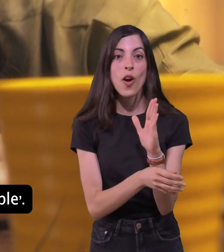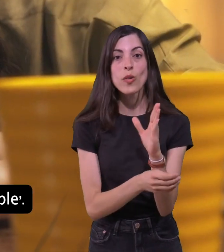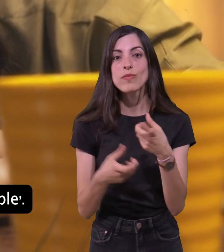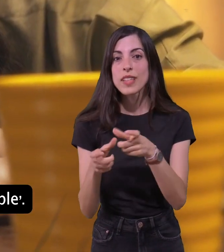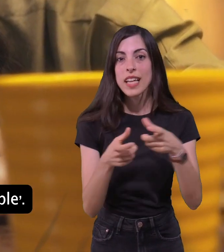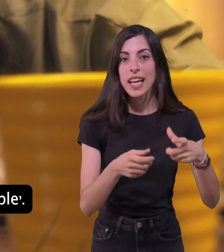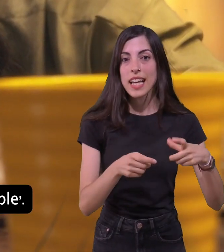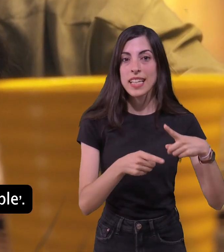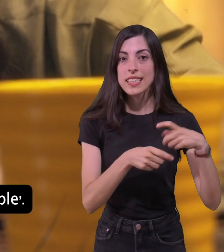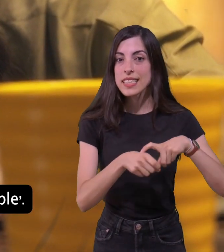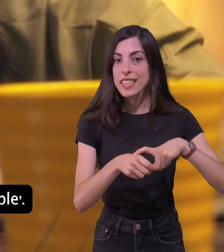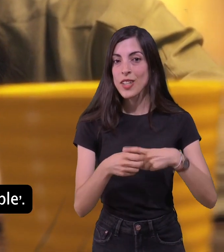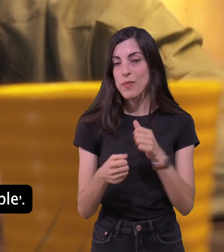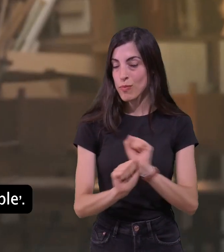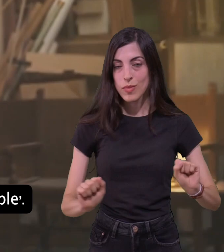Género Imposible.